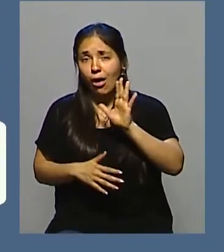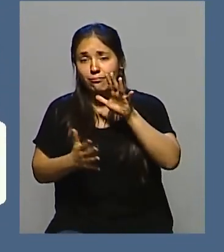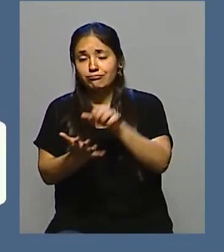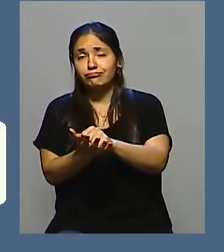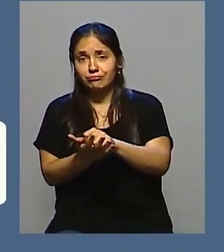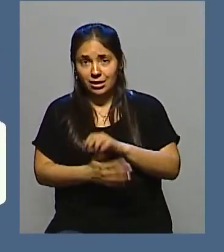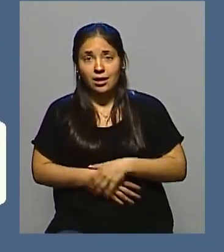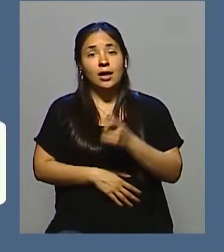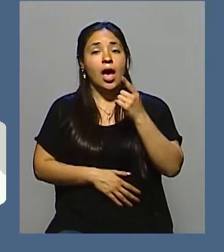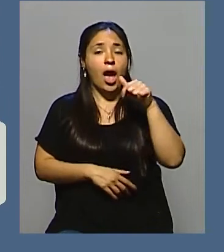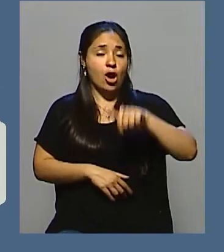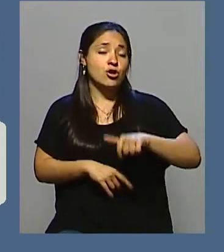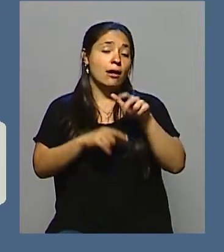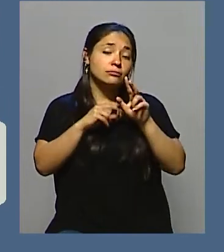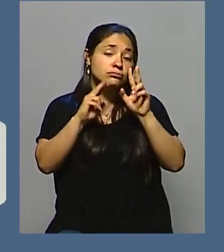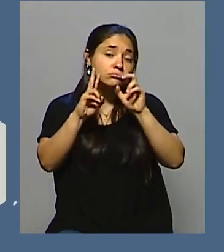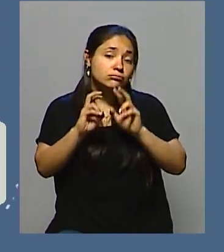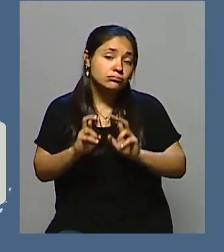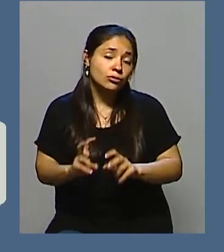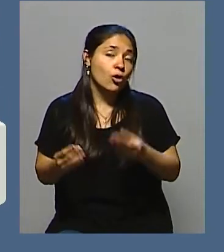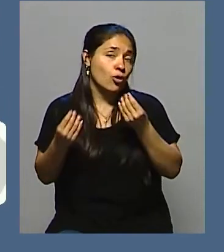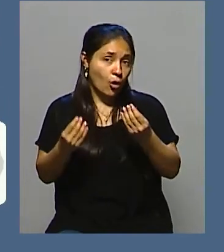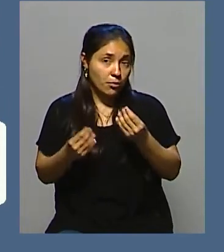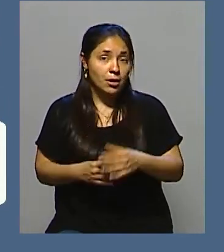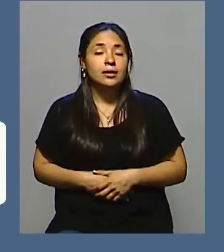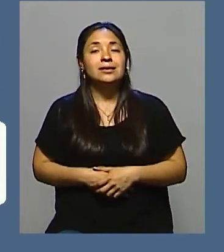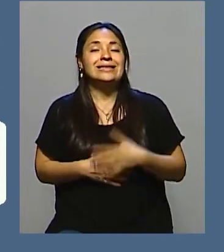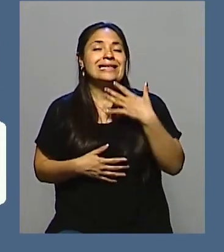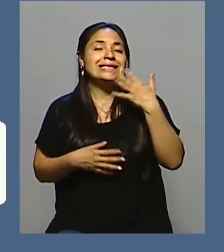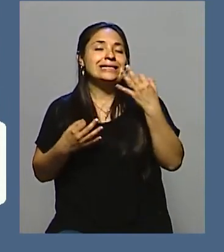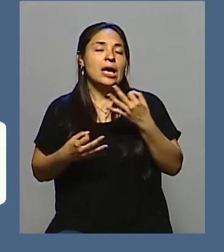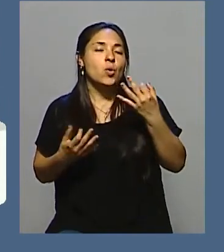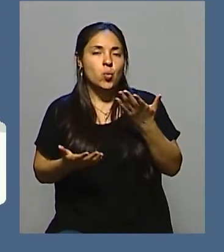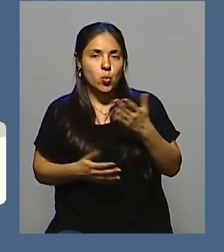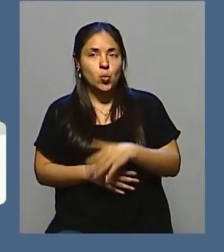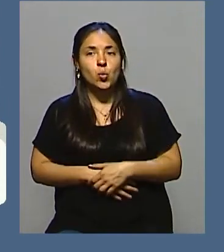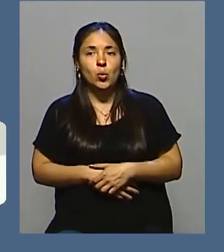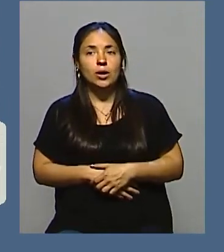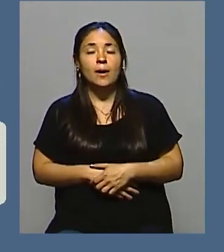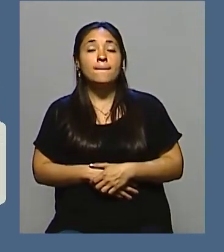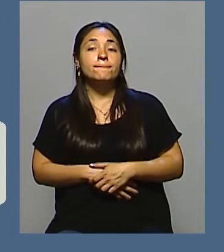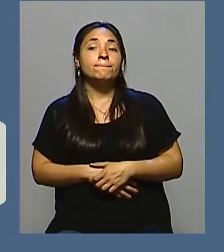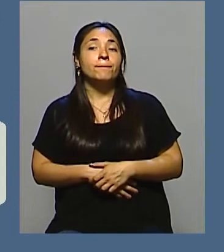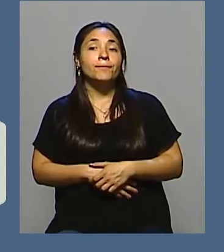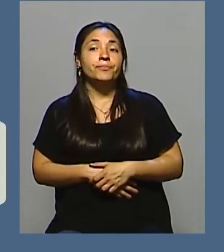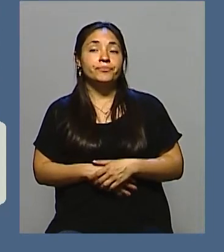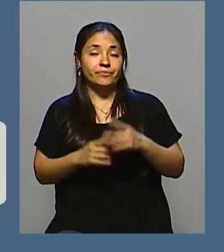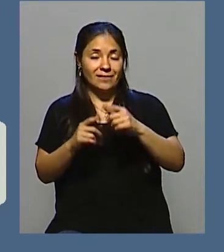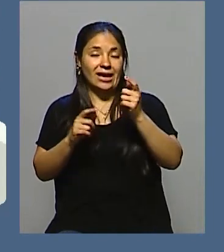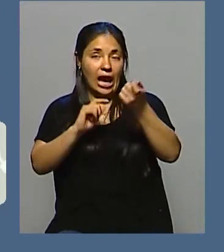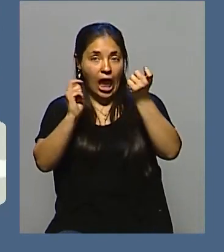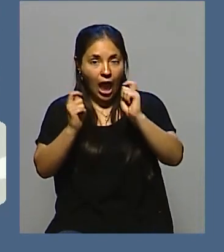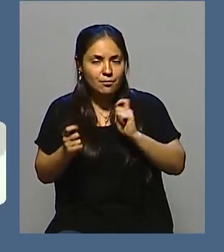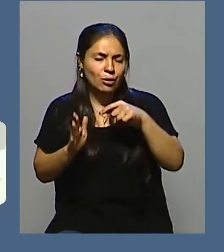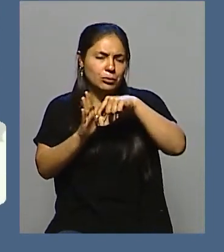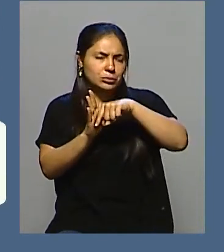está estudiando cómo portarse y seguramente se irán a hacer cambios muy